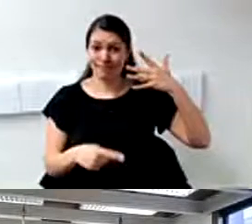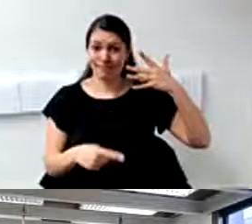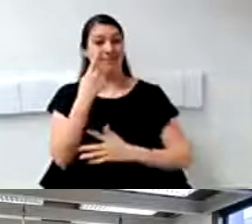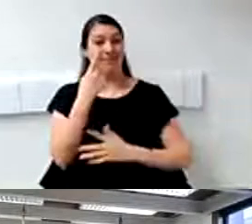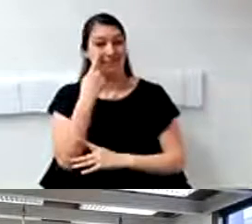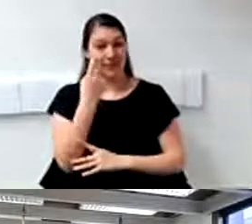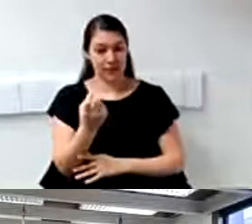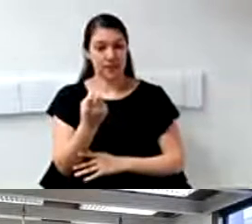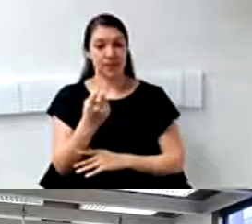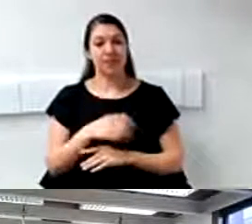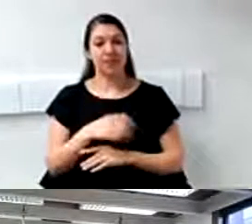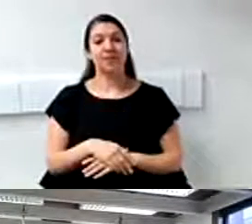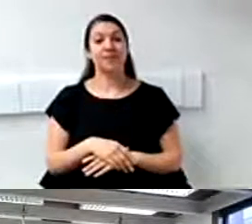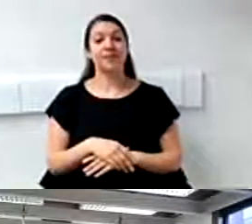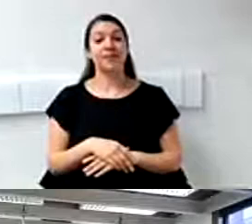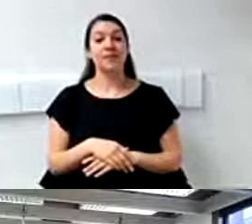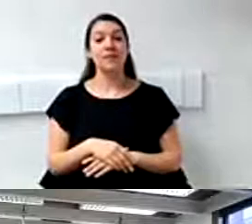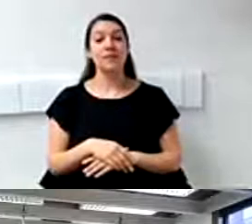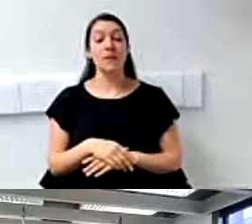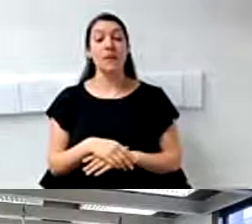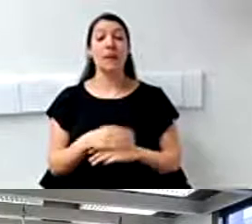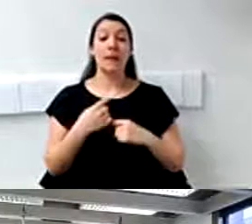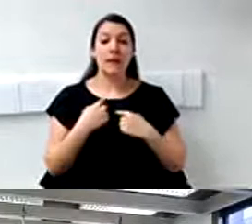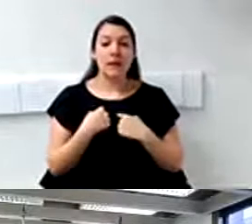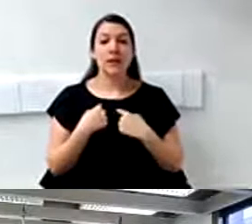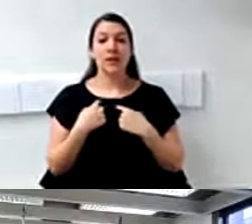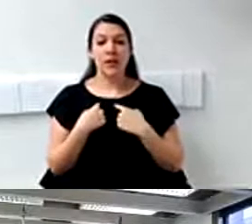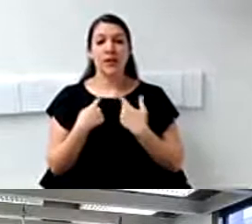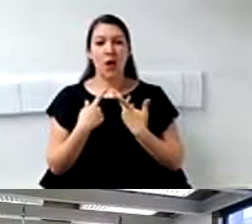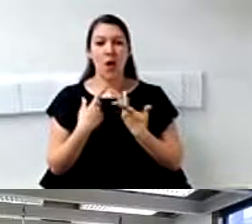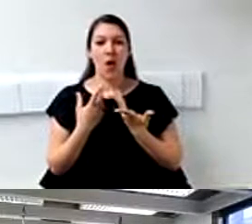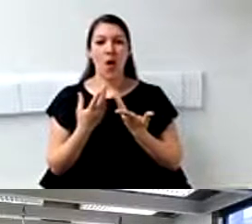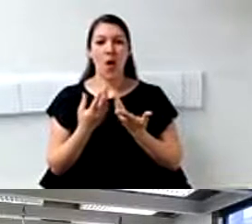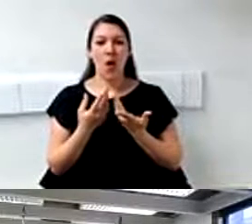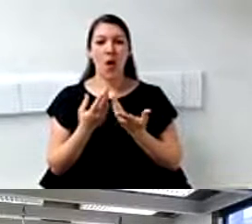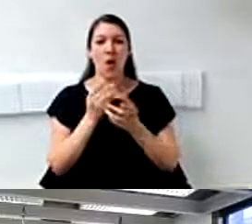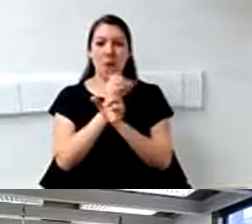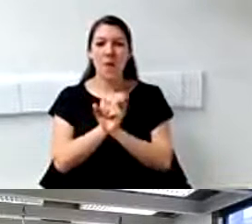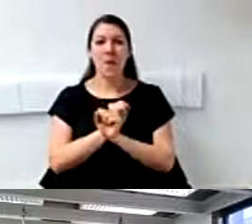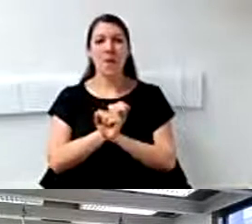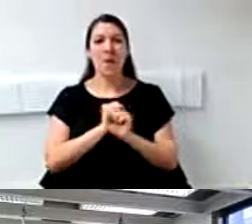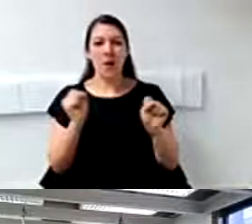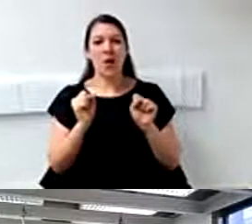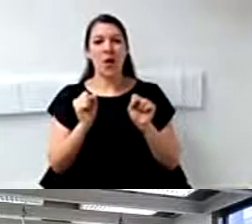identificada, y yo me tomo la libertad de